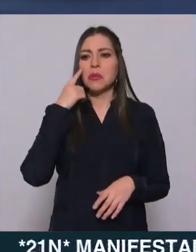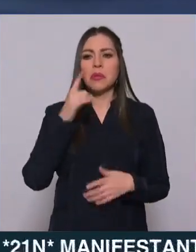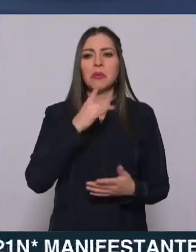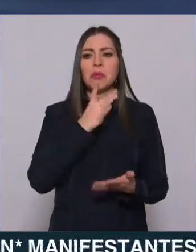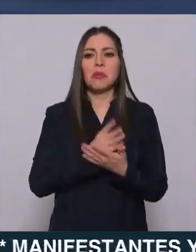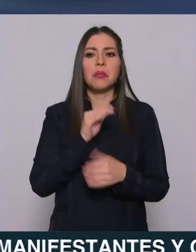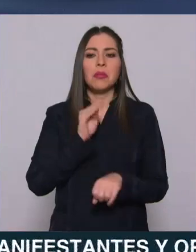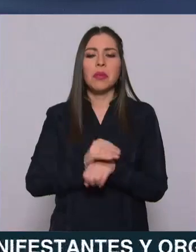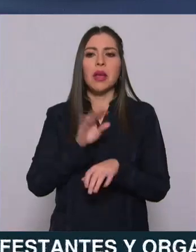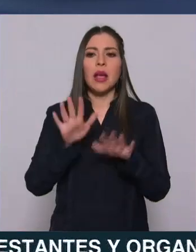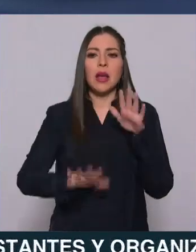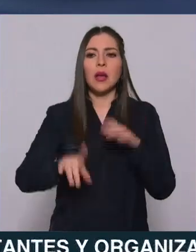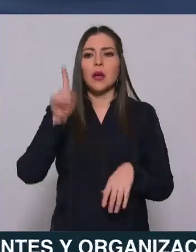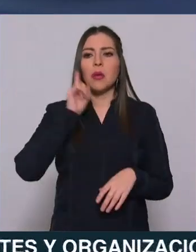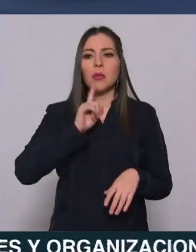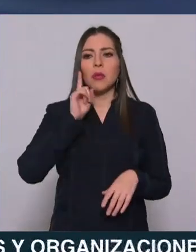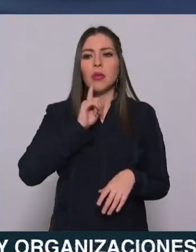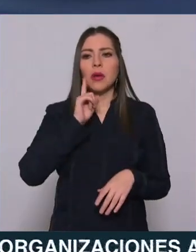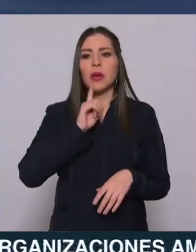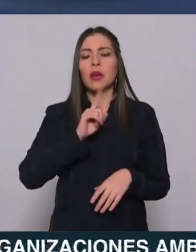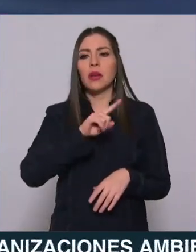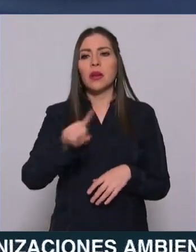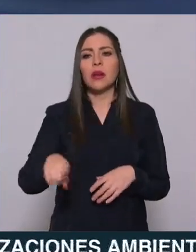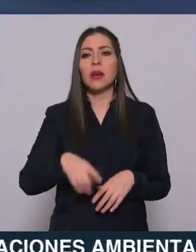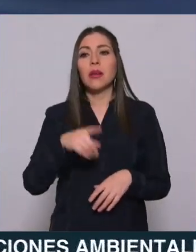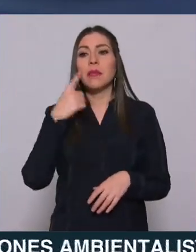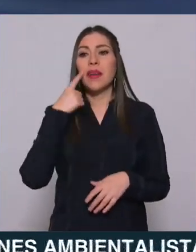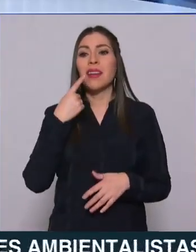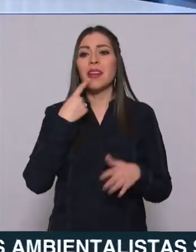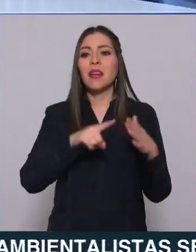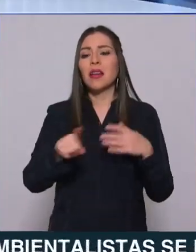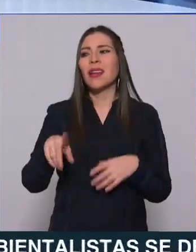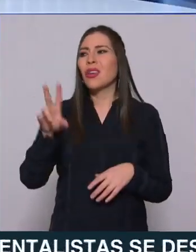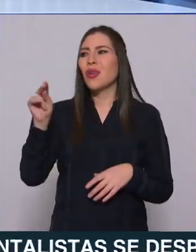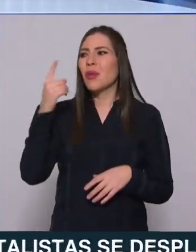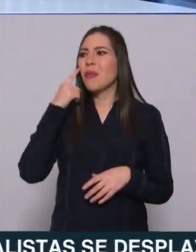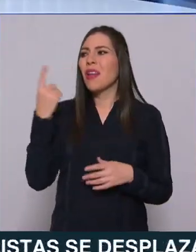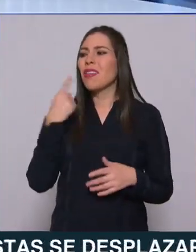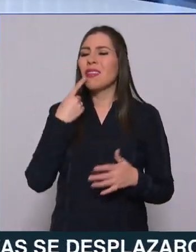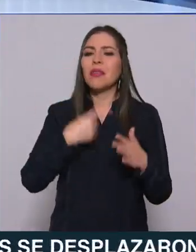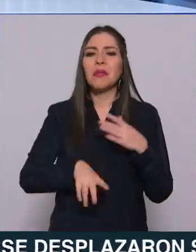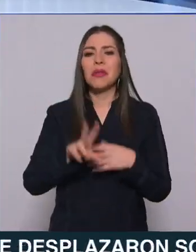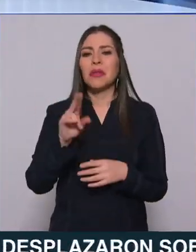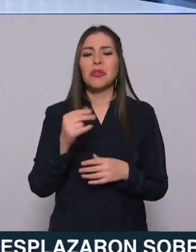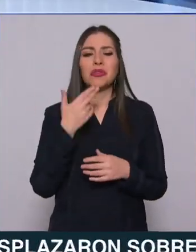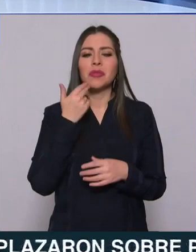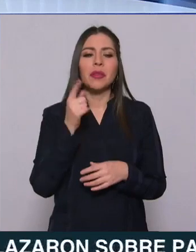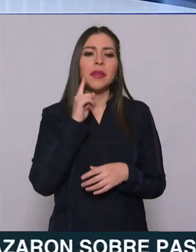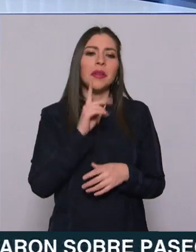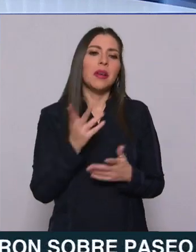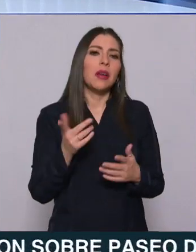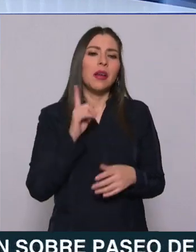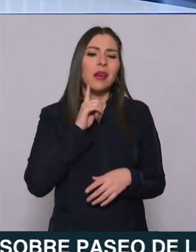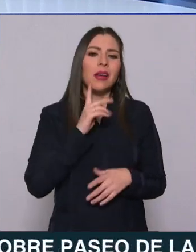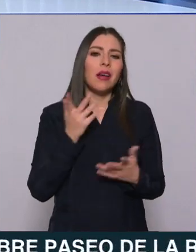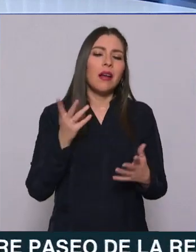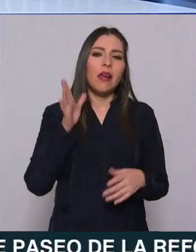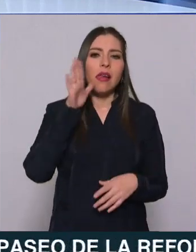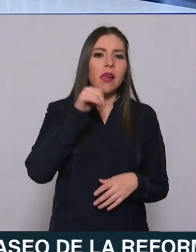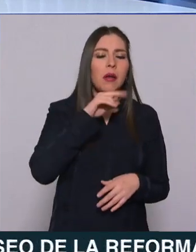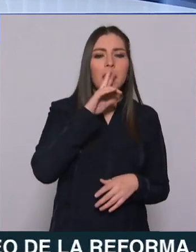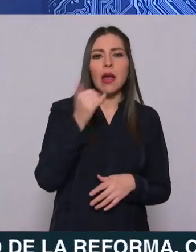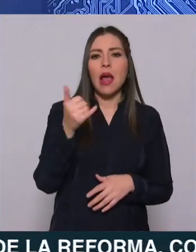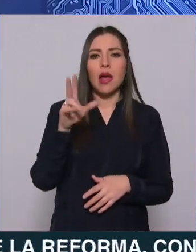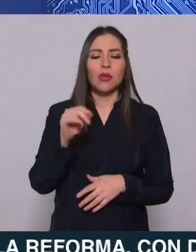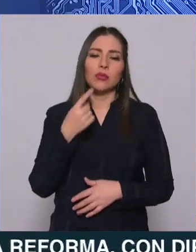veces las mujeres son invitadas a desistir de la denuncia. Sí, que no es eficaz, y eso es lo que permea para que la justicia no llegue a sus